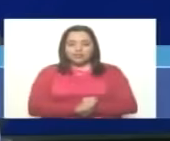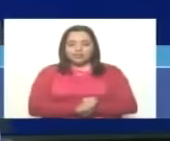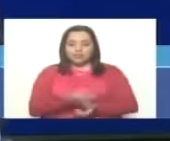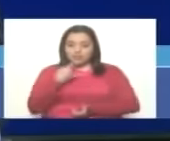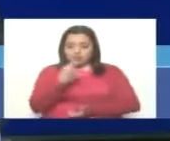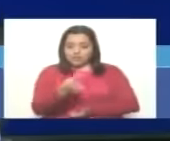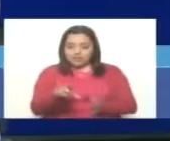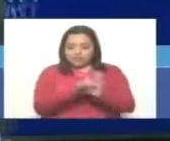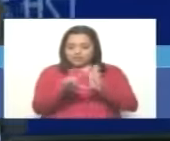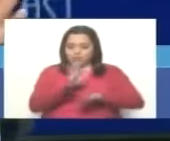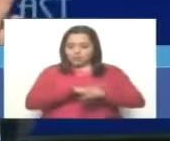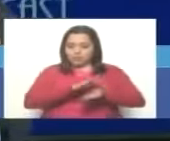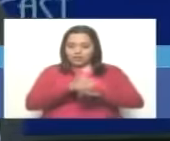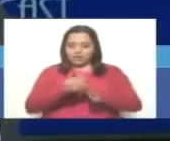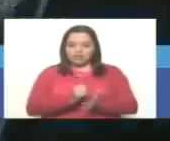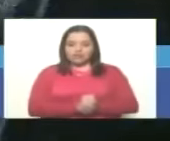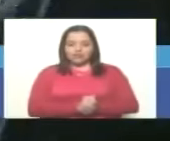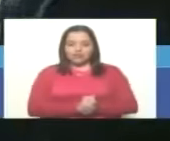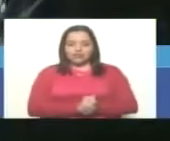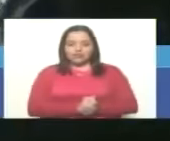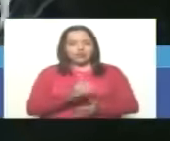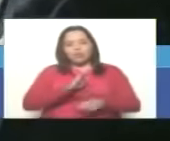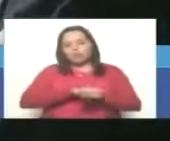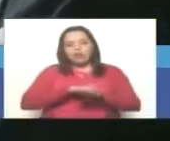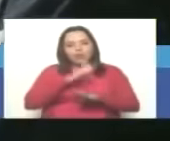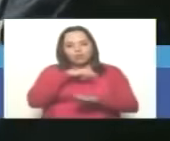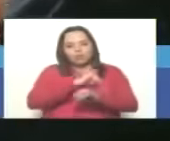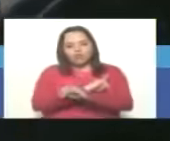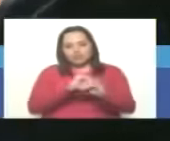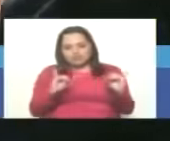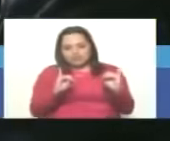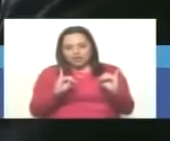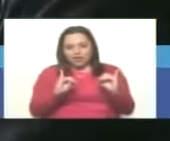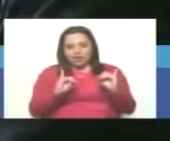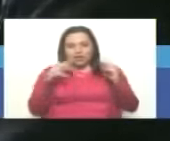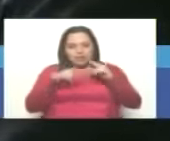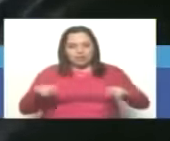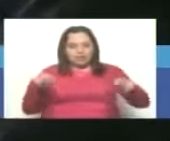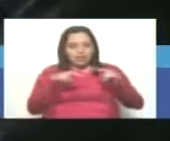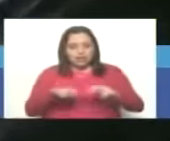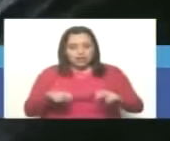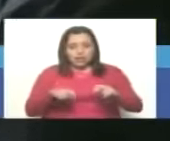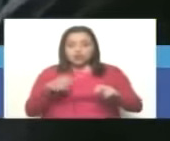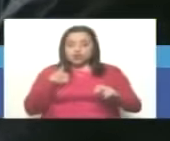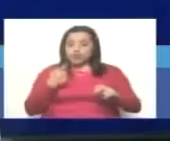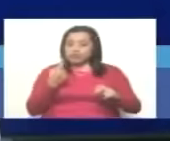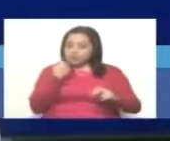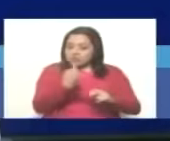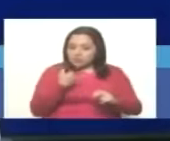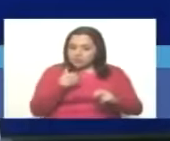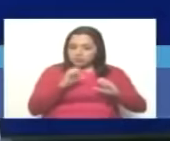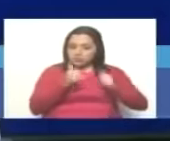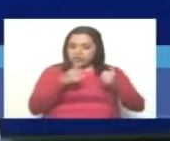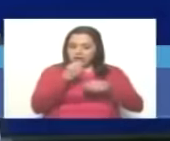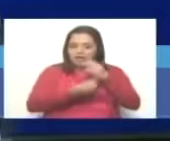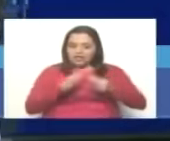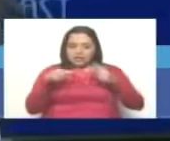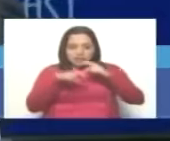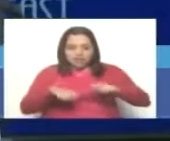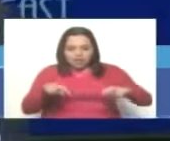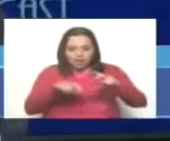por qué. Bueno, porque no estaba cerrado el caso. Yo lo retomo y yo digo, mira, yo voy a hacer esta investigación como yo acostumbro a